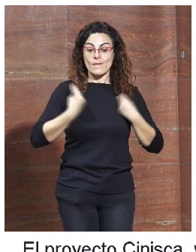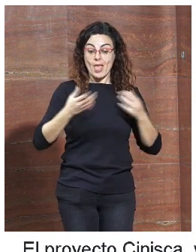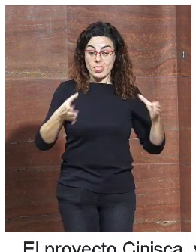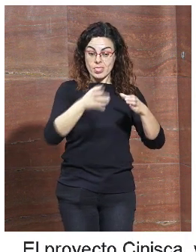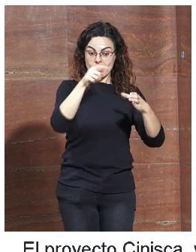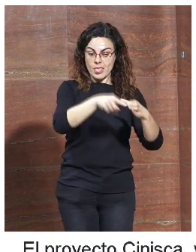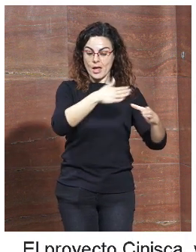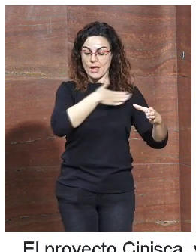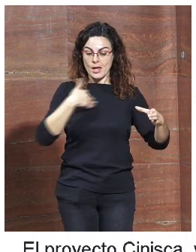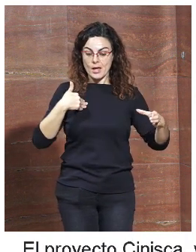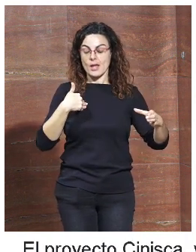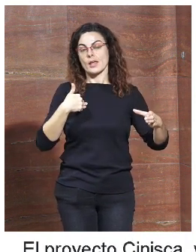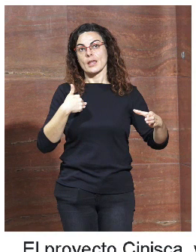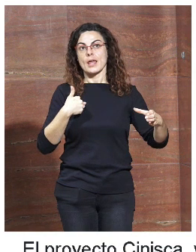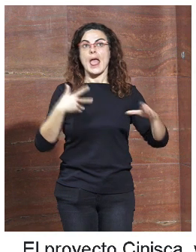es evitar la